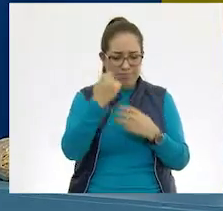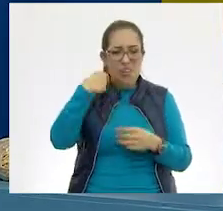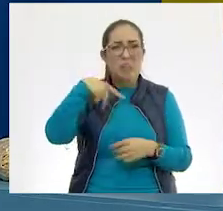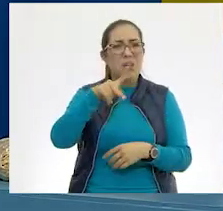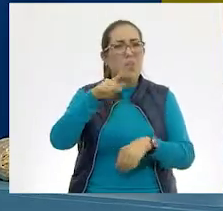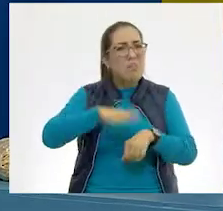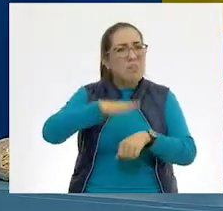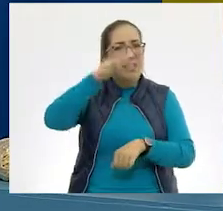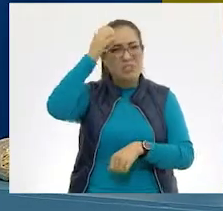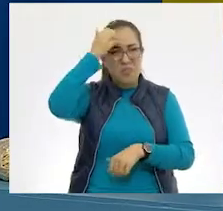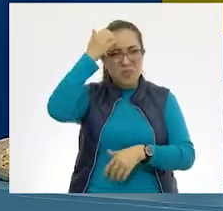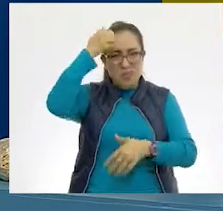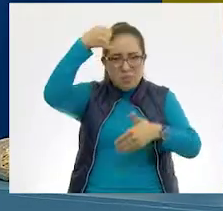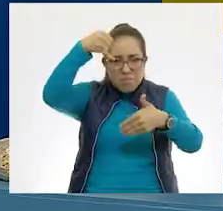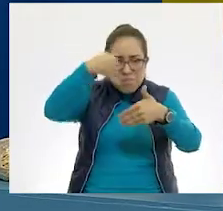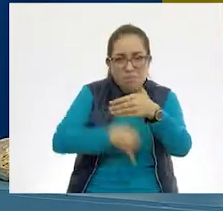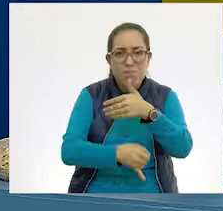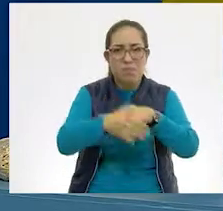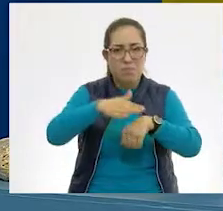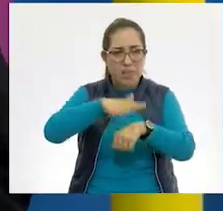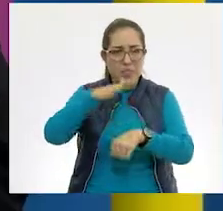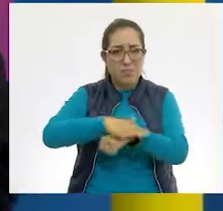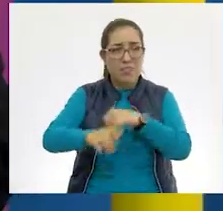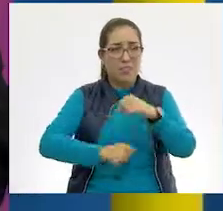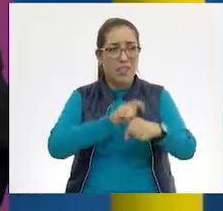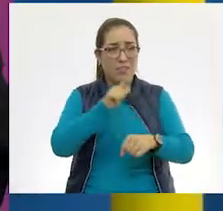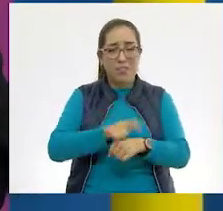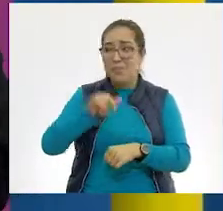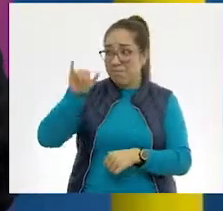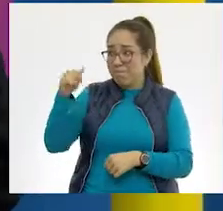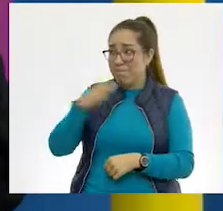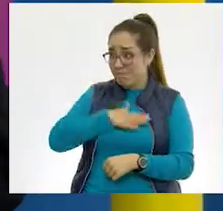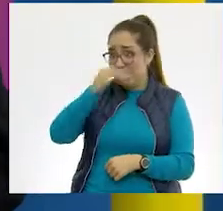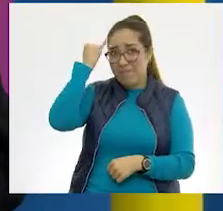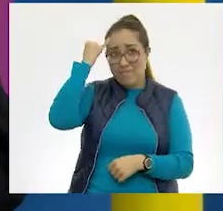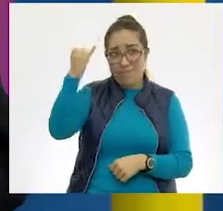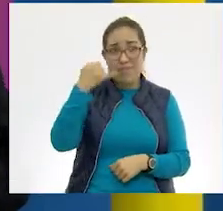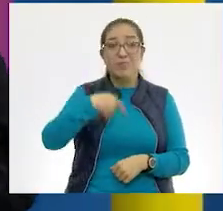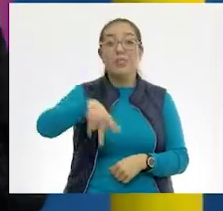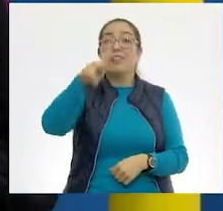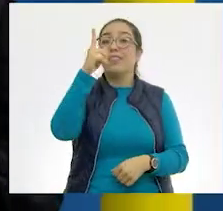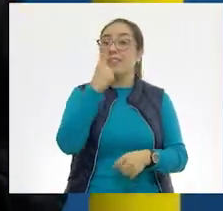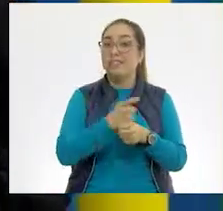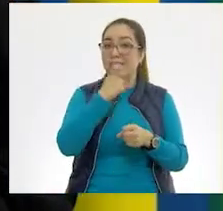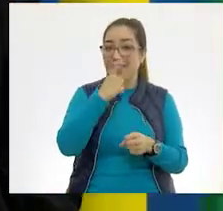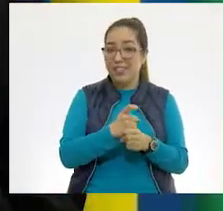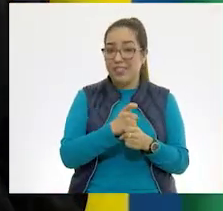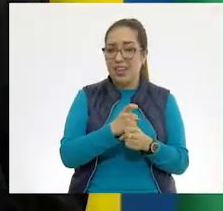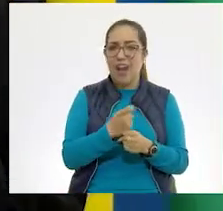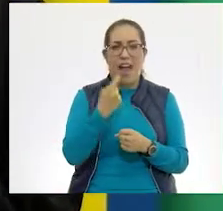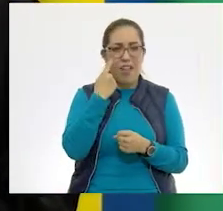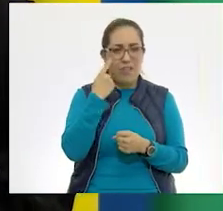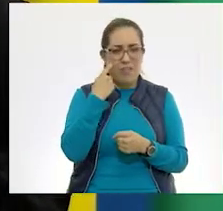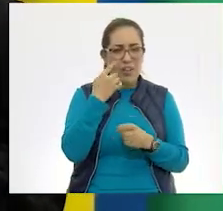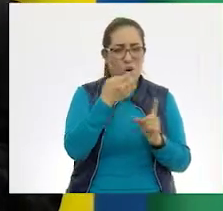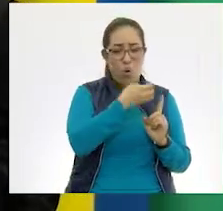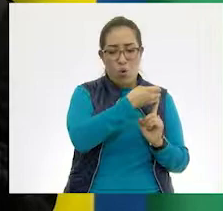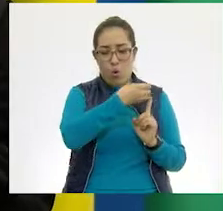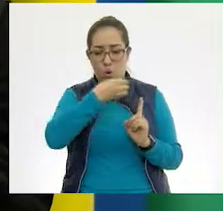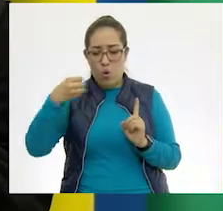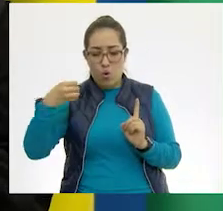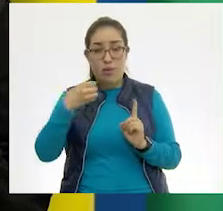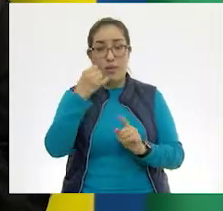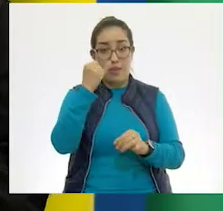más ejemplos de los animales de cada grupo. Excelente idea. Pero primero vamos a organizar la información que